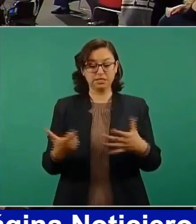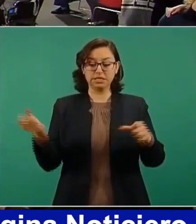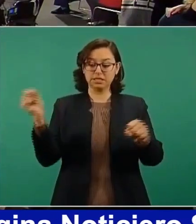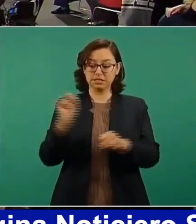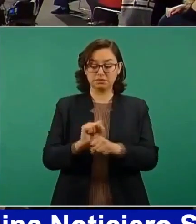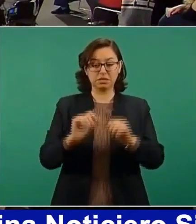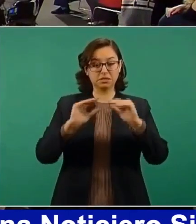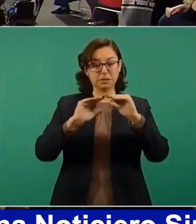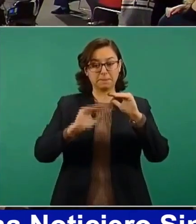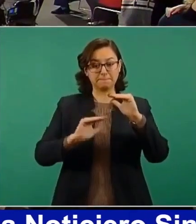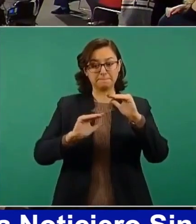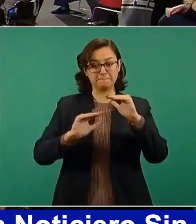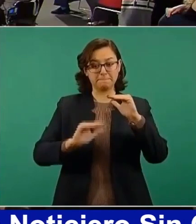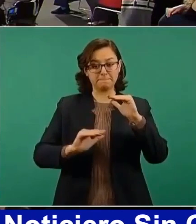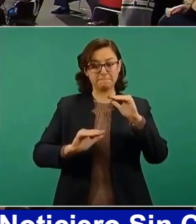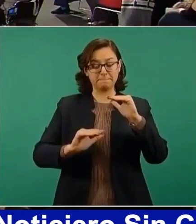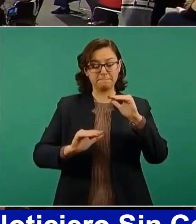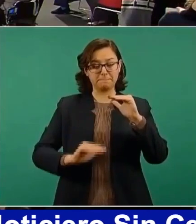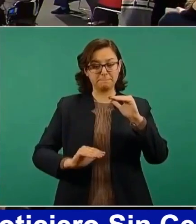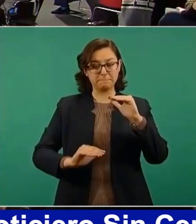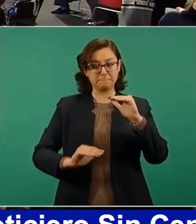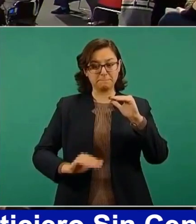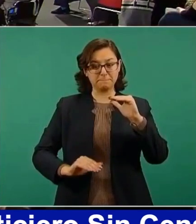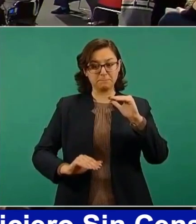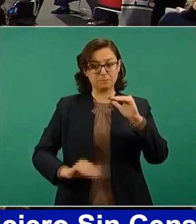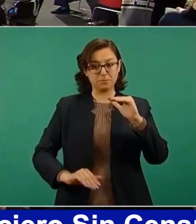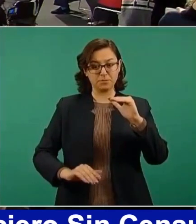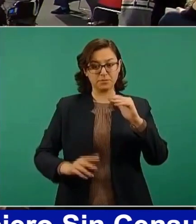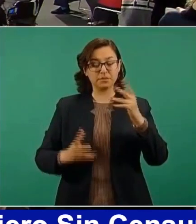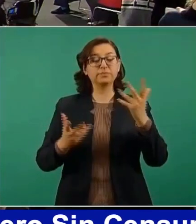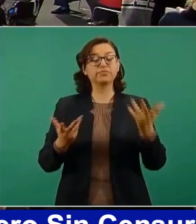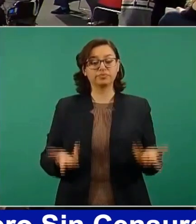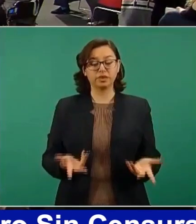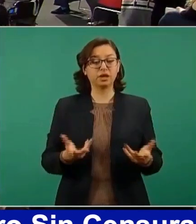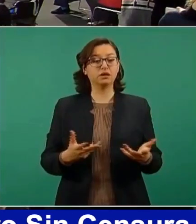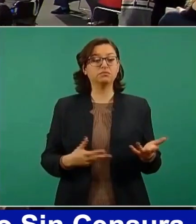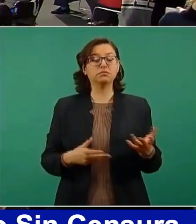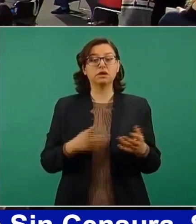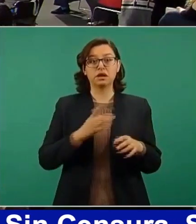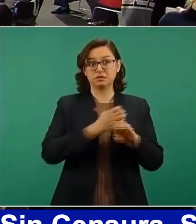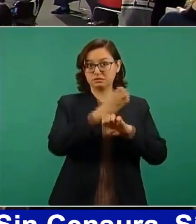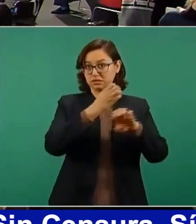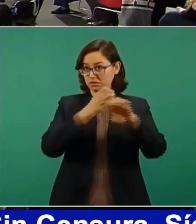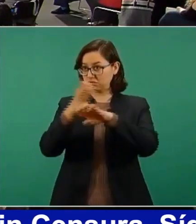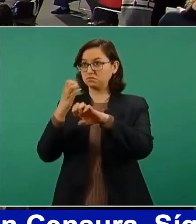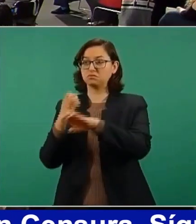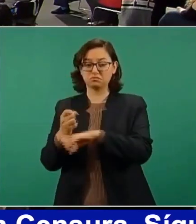un descenso en los indicadores generales y desde luego en los particulares para cada estado.